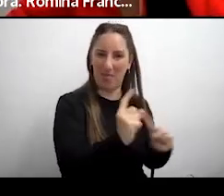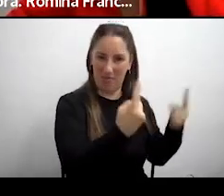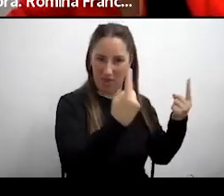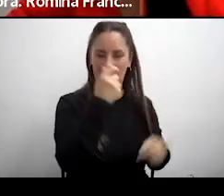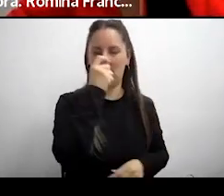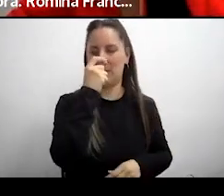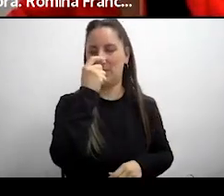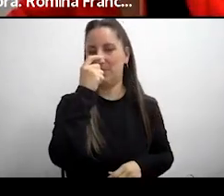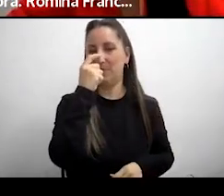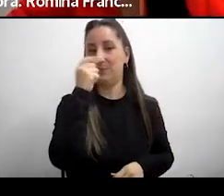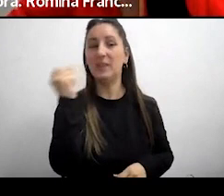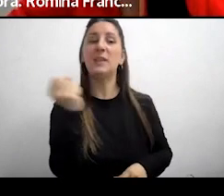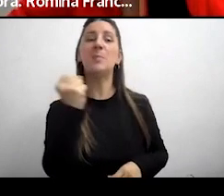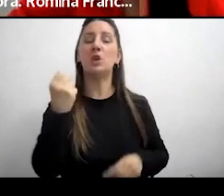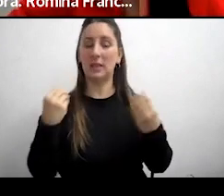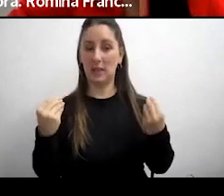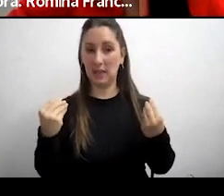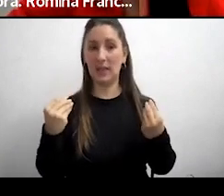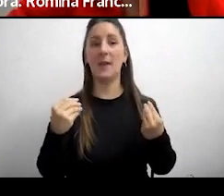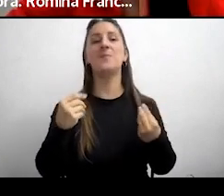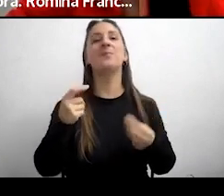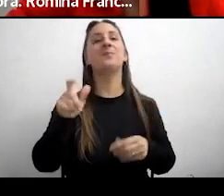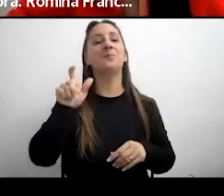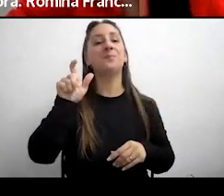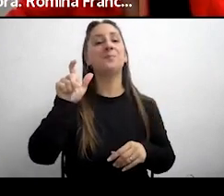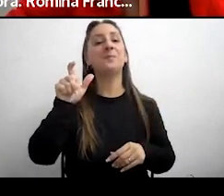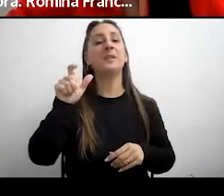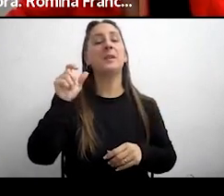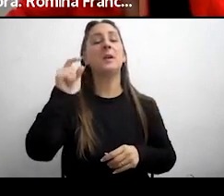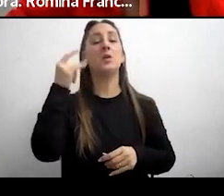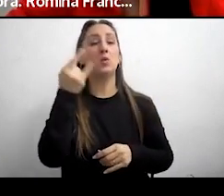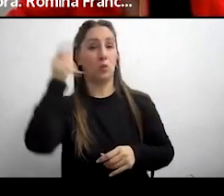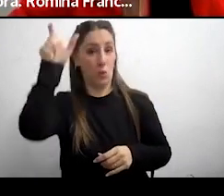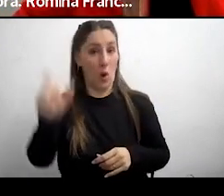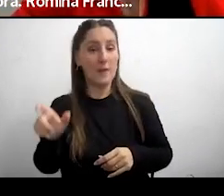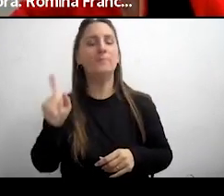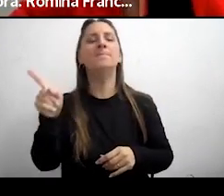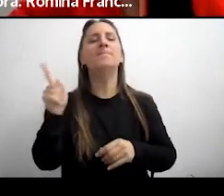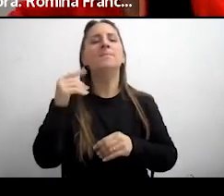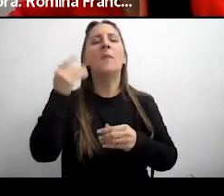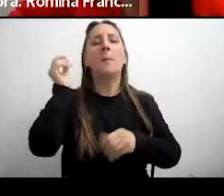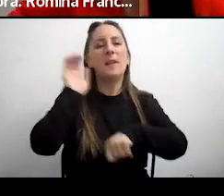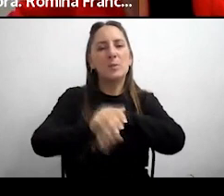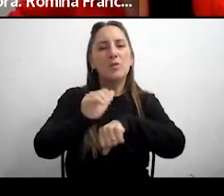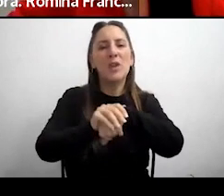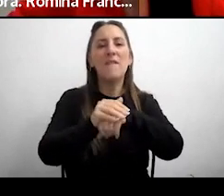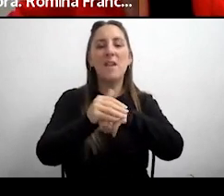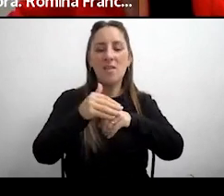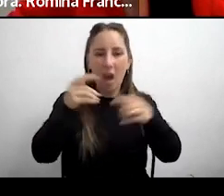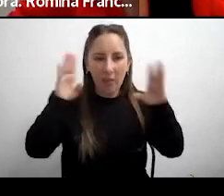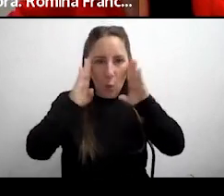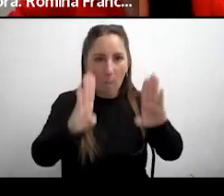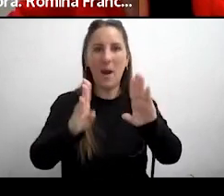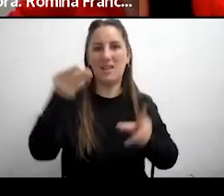acá es que este tipo de sujetos tienen el deber de llevar la contabilidad. Esto ya